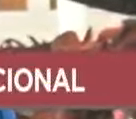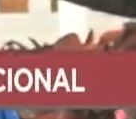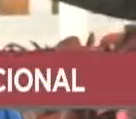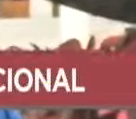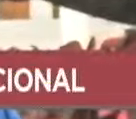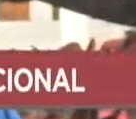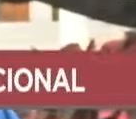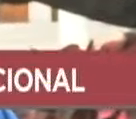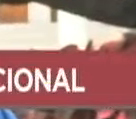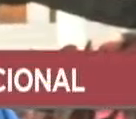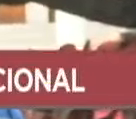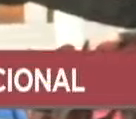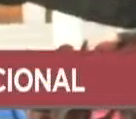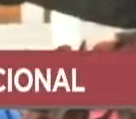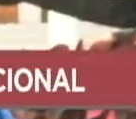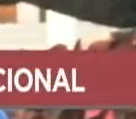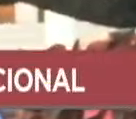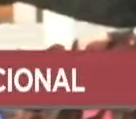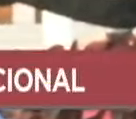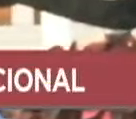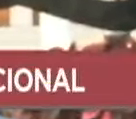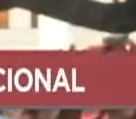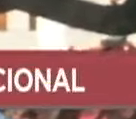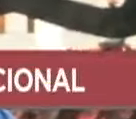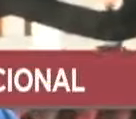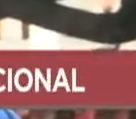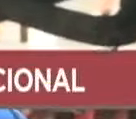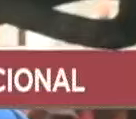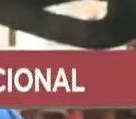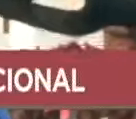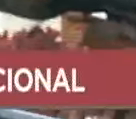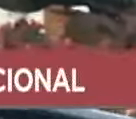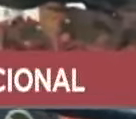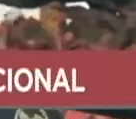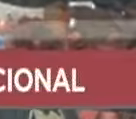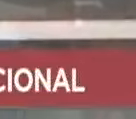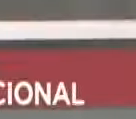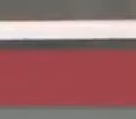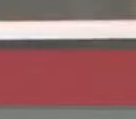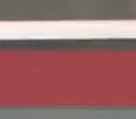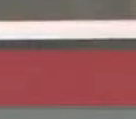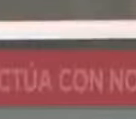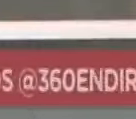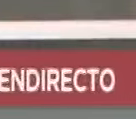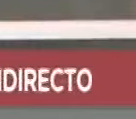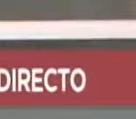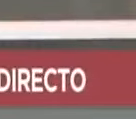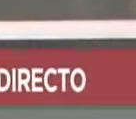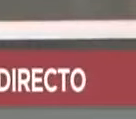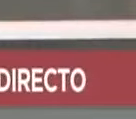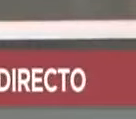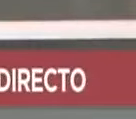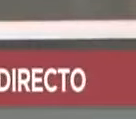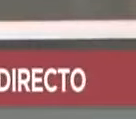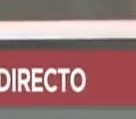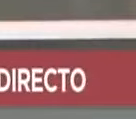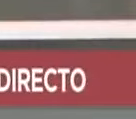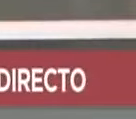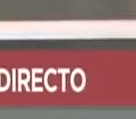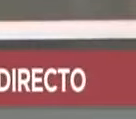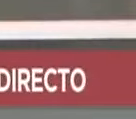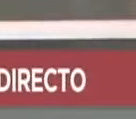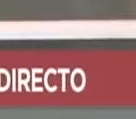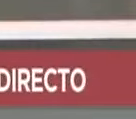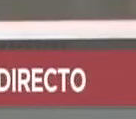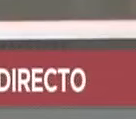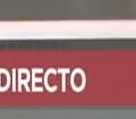a la vanguardia de la lucha contra el fascismo mundial y en defensa de la humanidad. Bien, teníamos entonces a Pedro